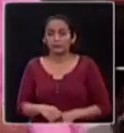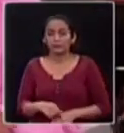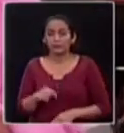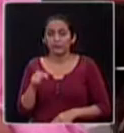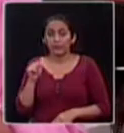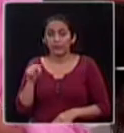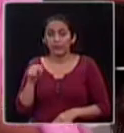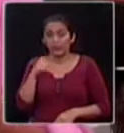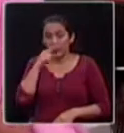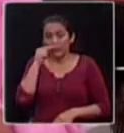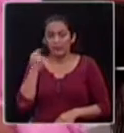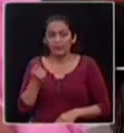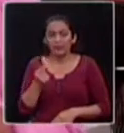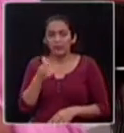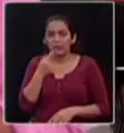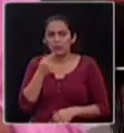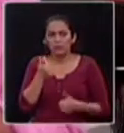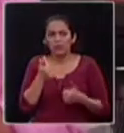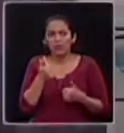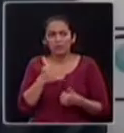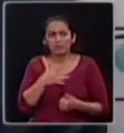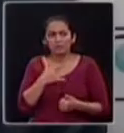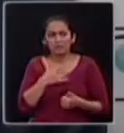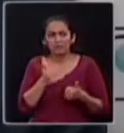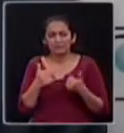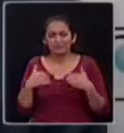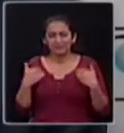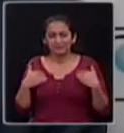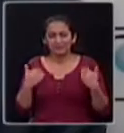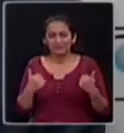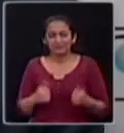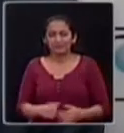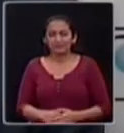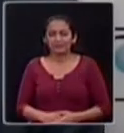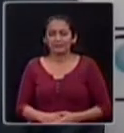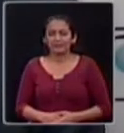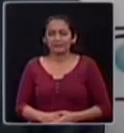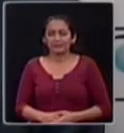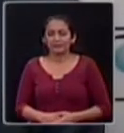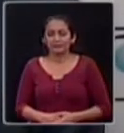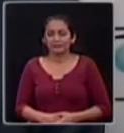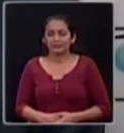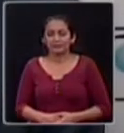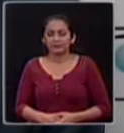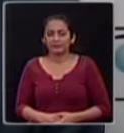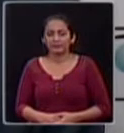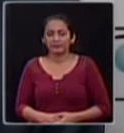mostró contento por este convenio. Es histórico